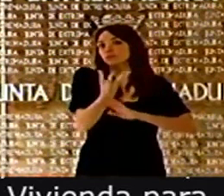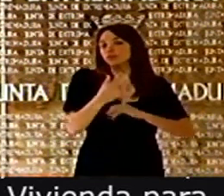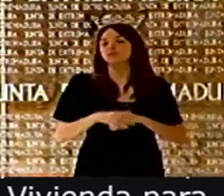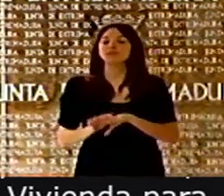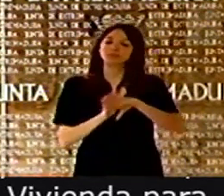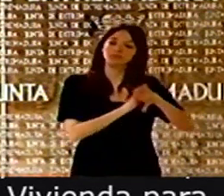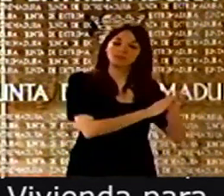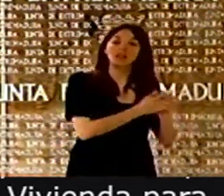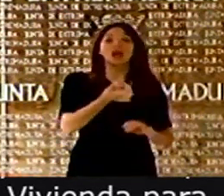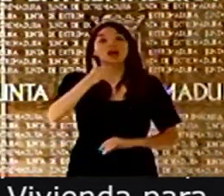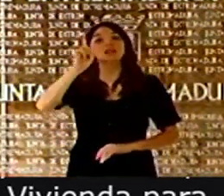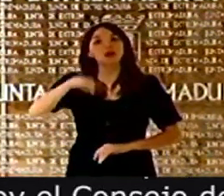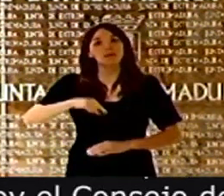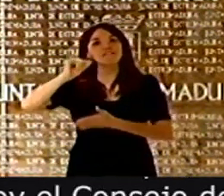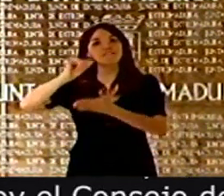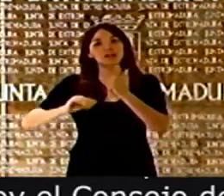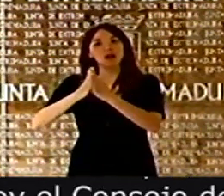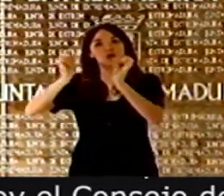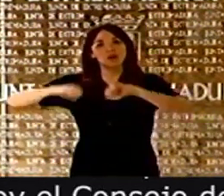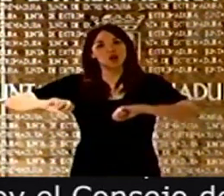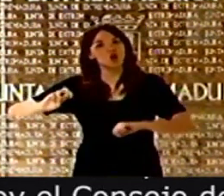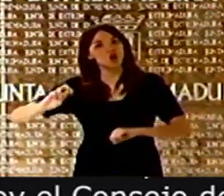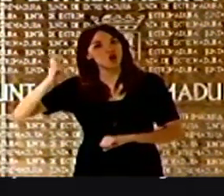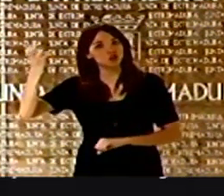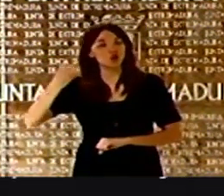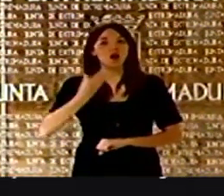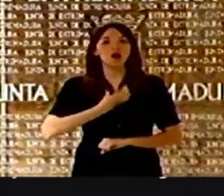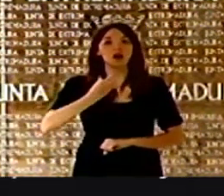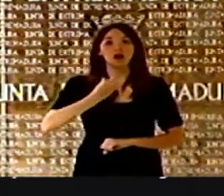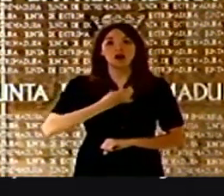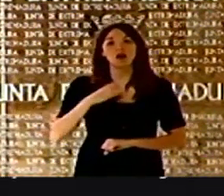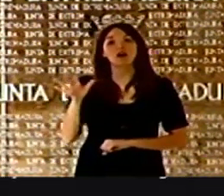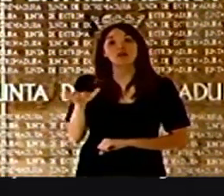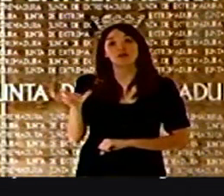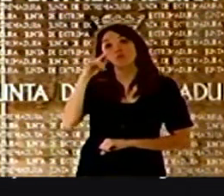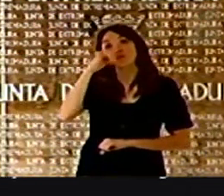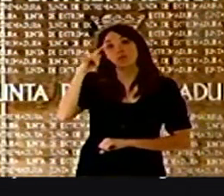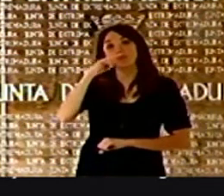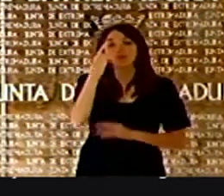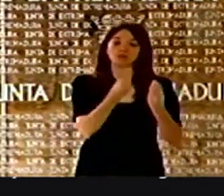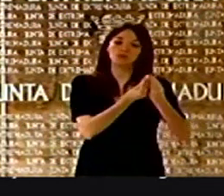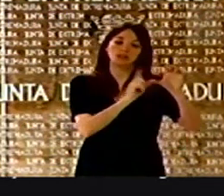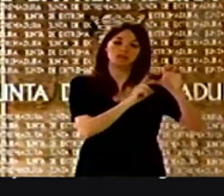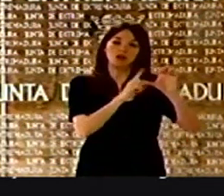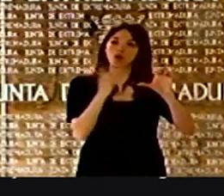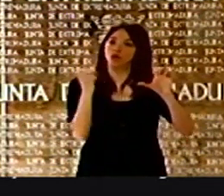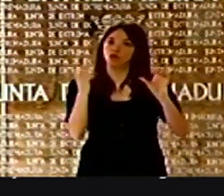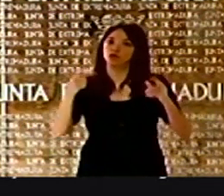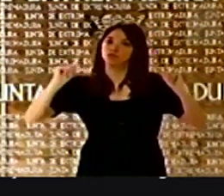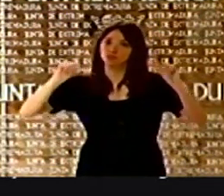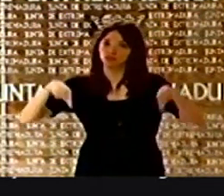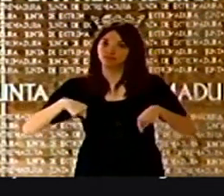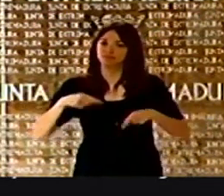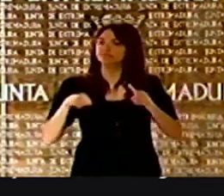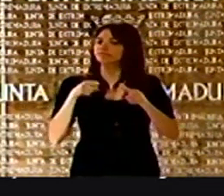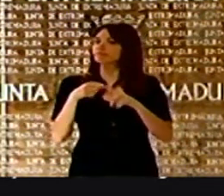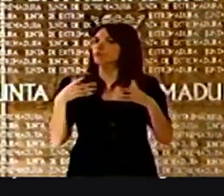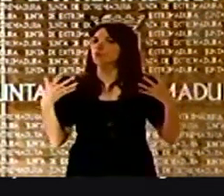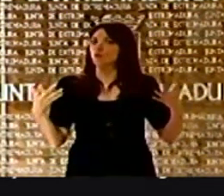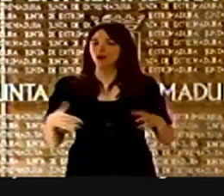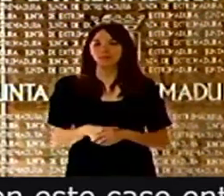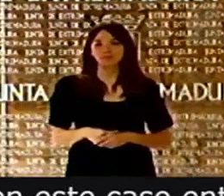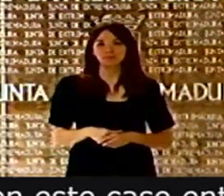autorizado la firma de otro convenio, en este caso entre el Ayuntamiento de Don Benito y la Junta de Extremadura, para proceder a